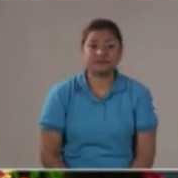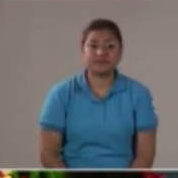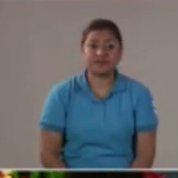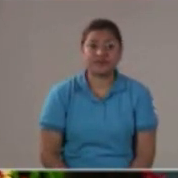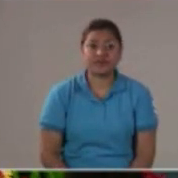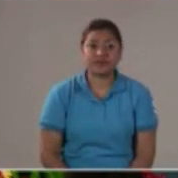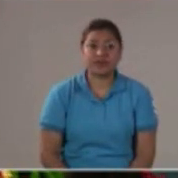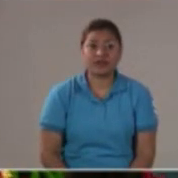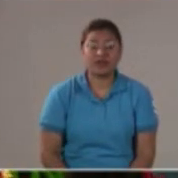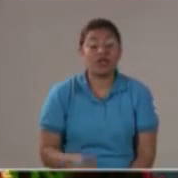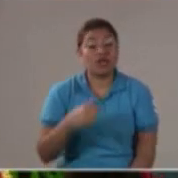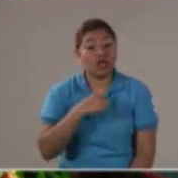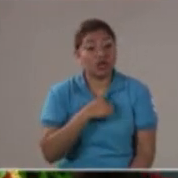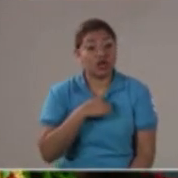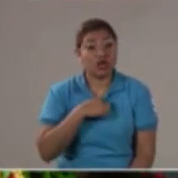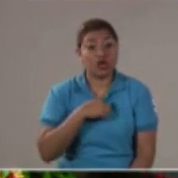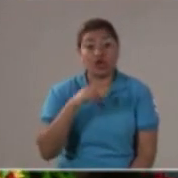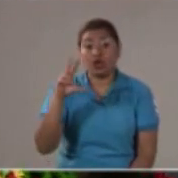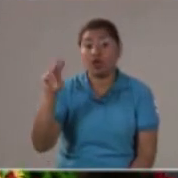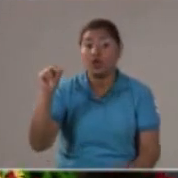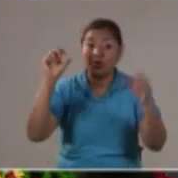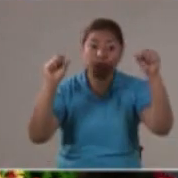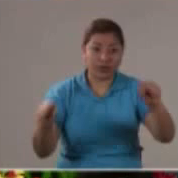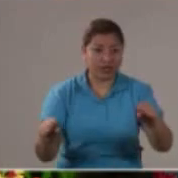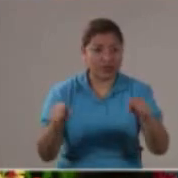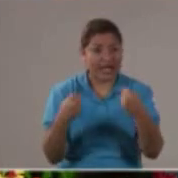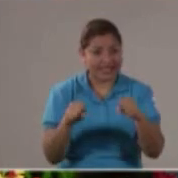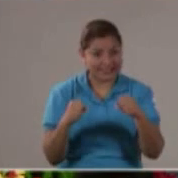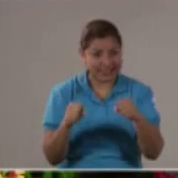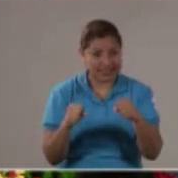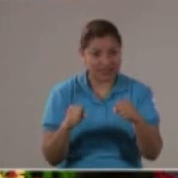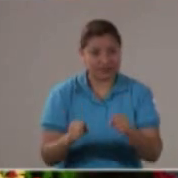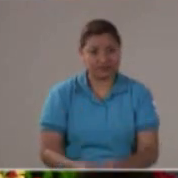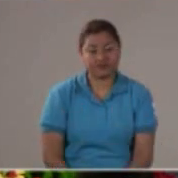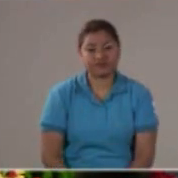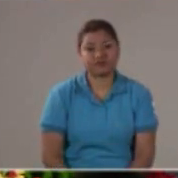Yo no lo puedo hacer porque dejo mi billetera allá.